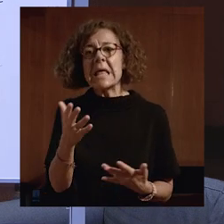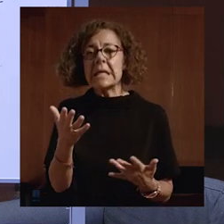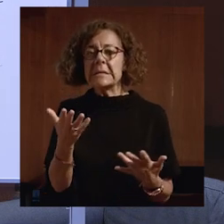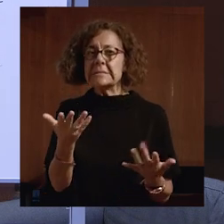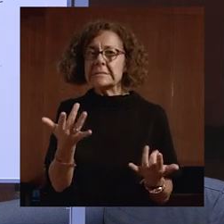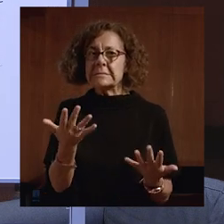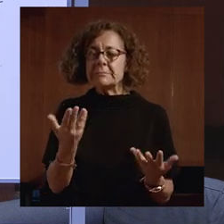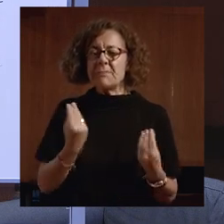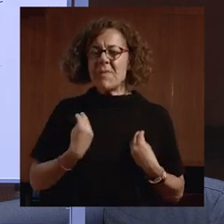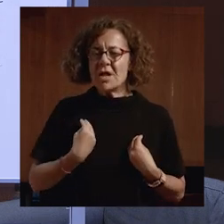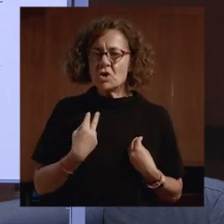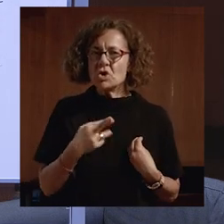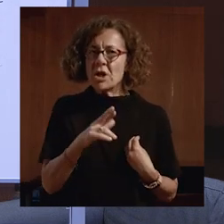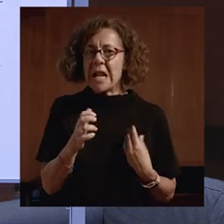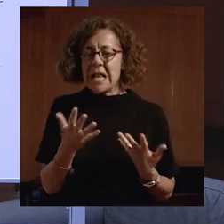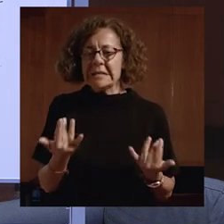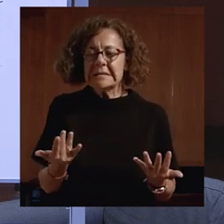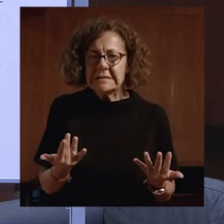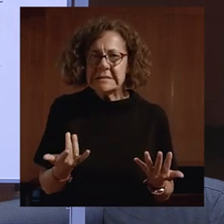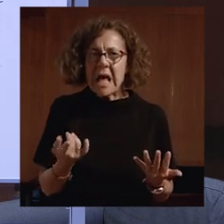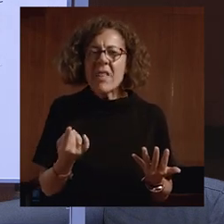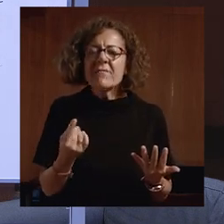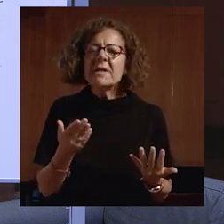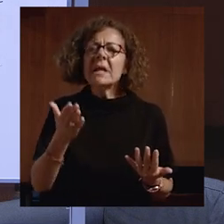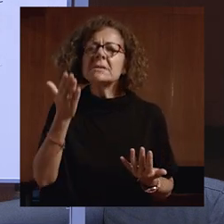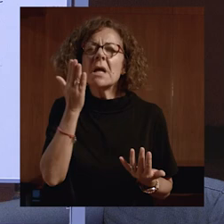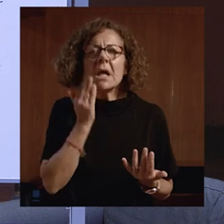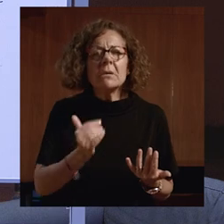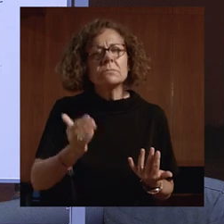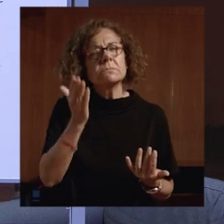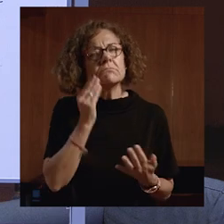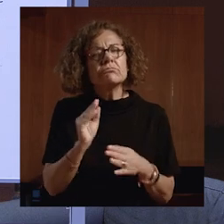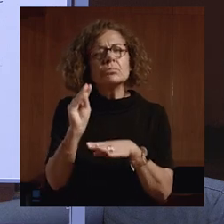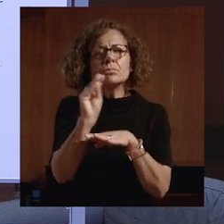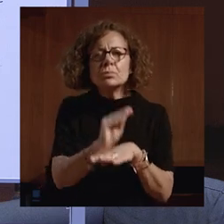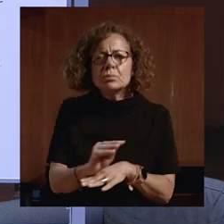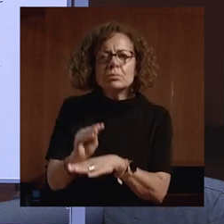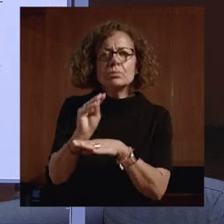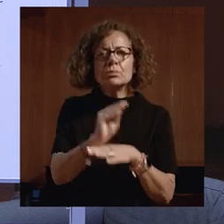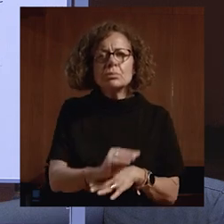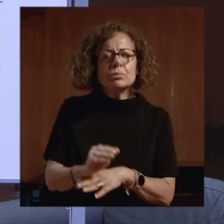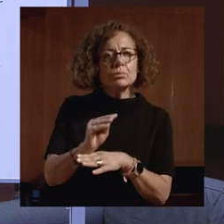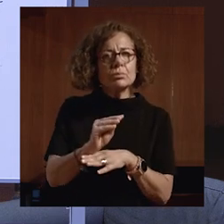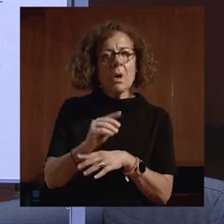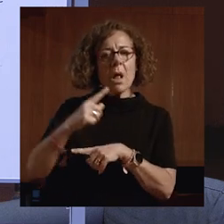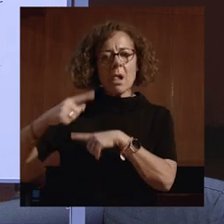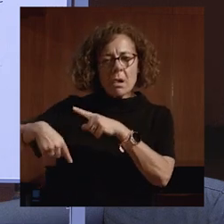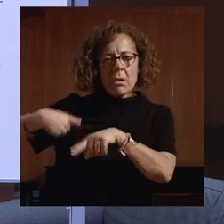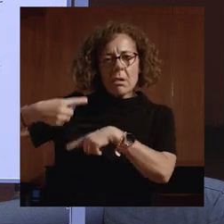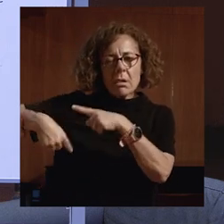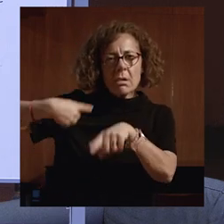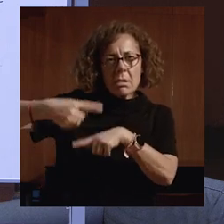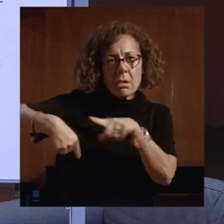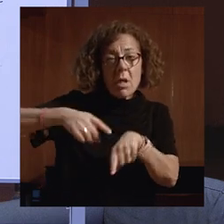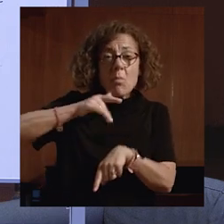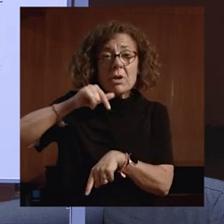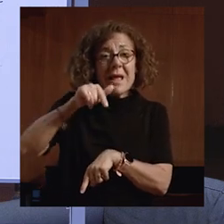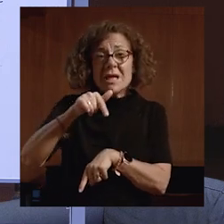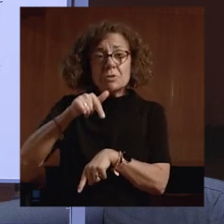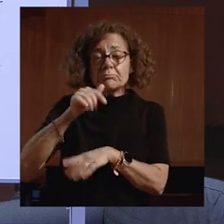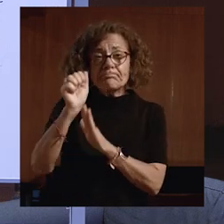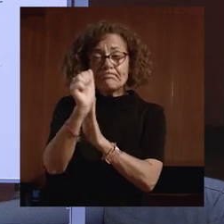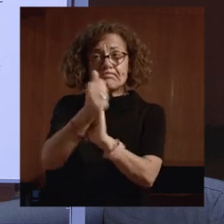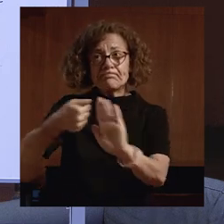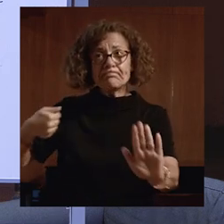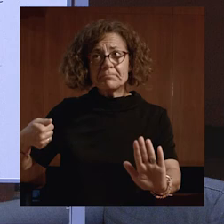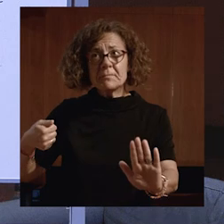remozarlos, revivirlos, hay que darles cariño constantemente, generación tras generación. Si no, los rituales se quedan vacíos.